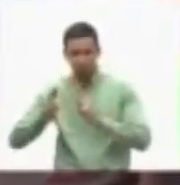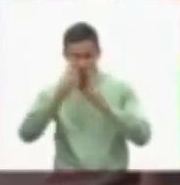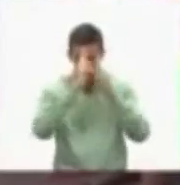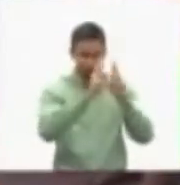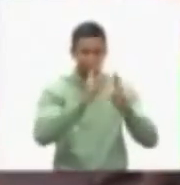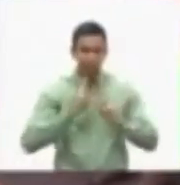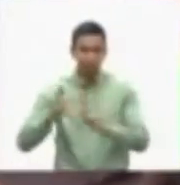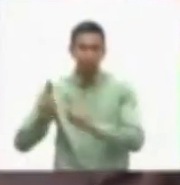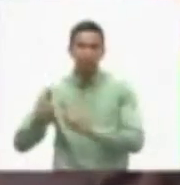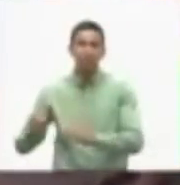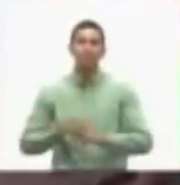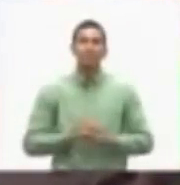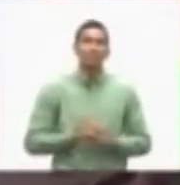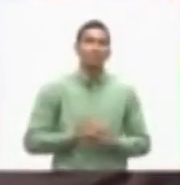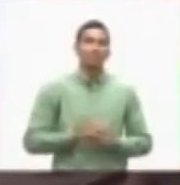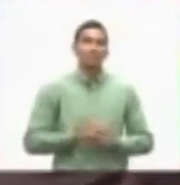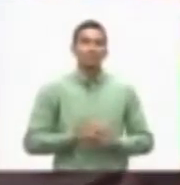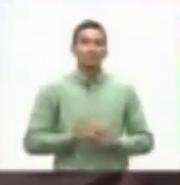que